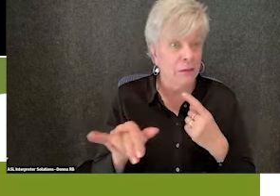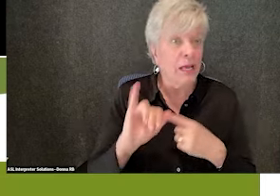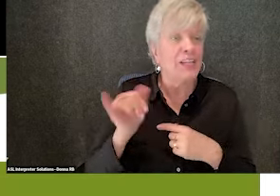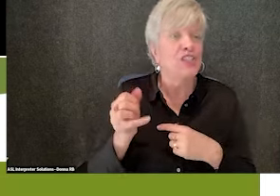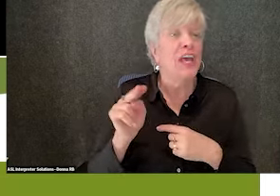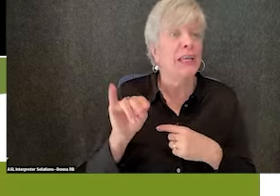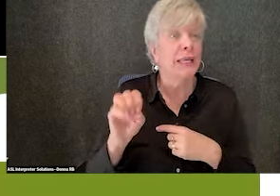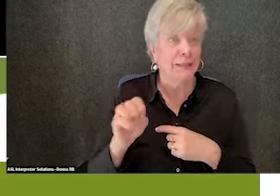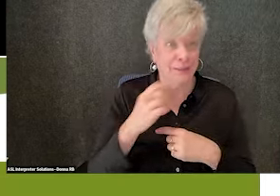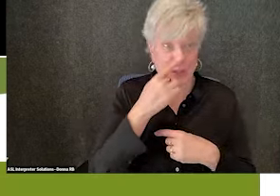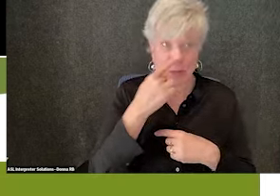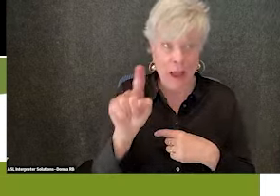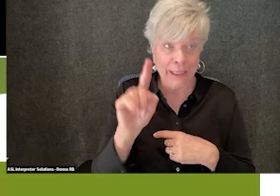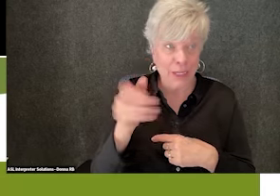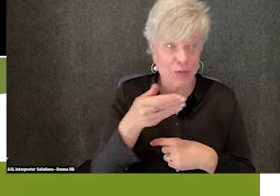Milwaukee, Wisconsin.